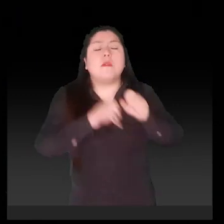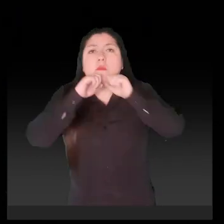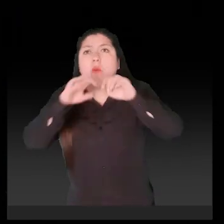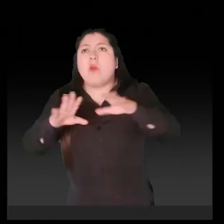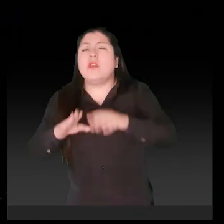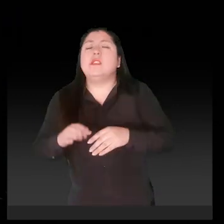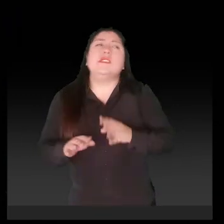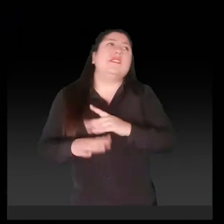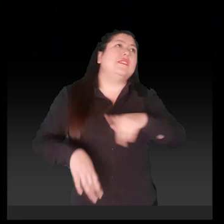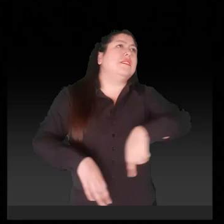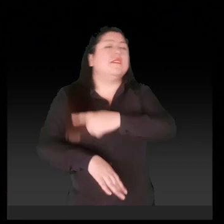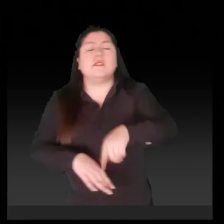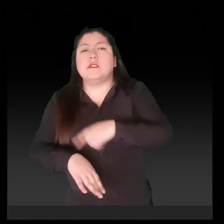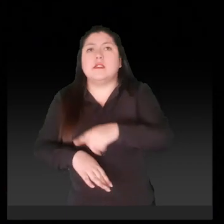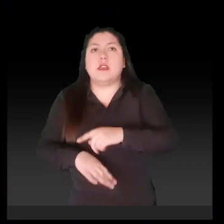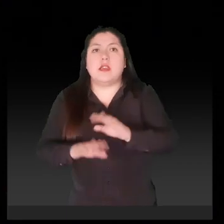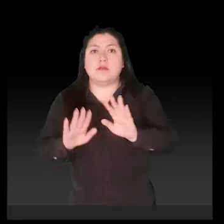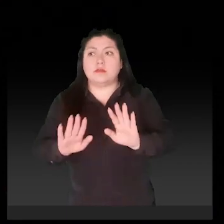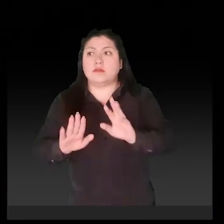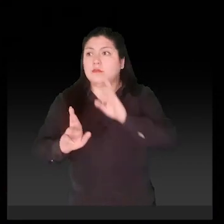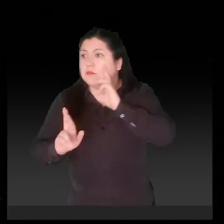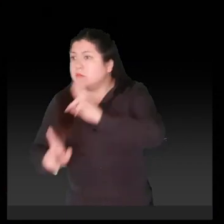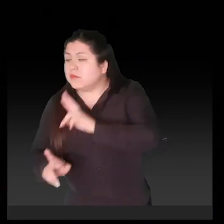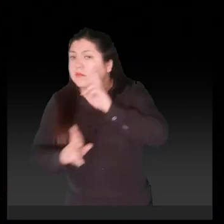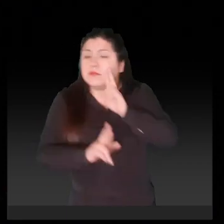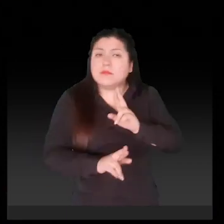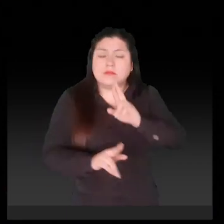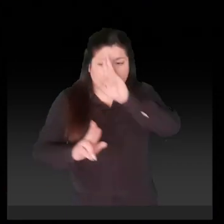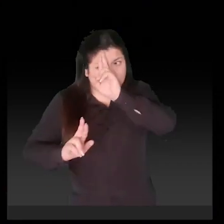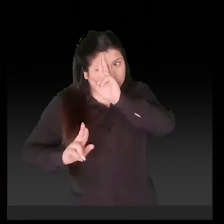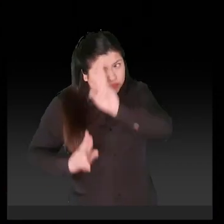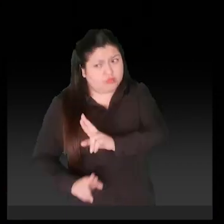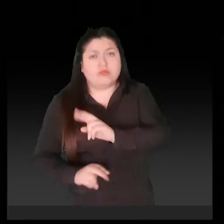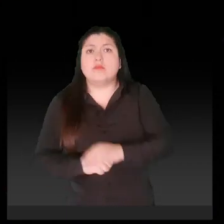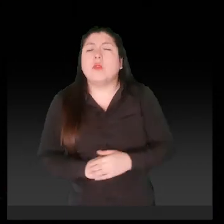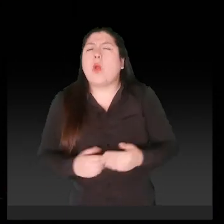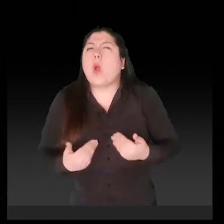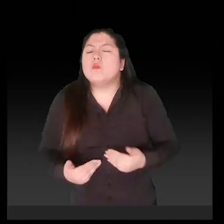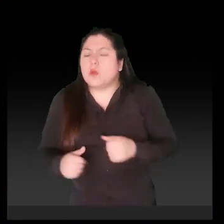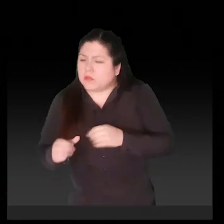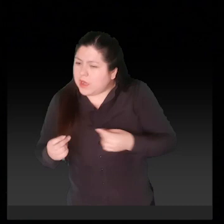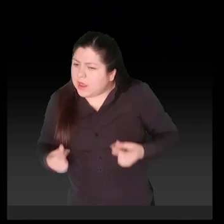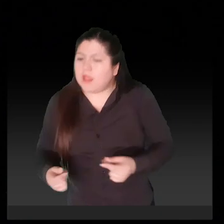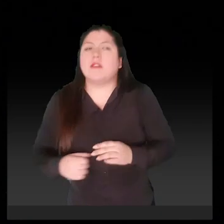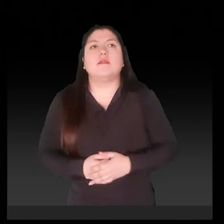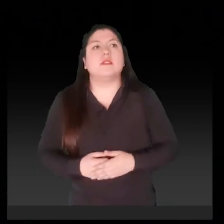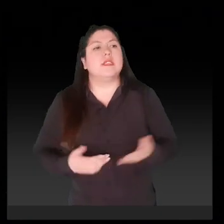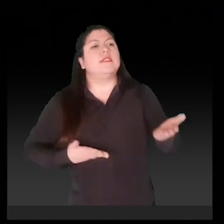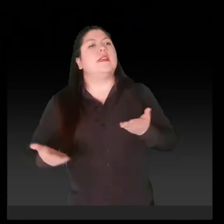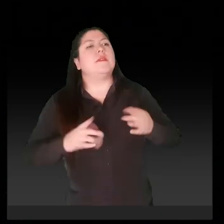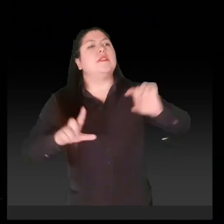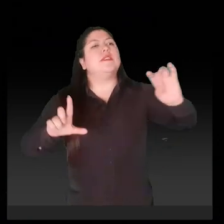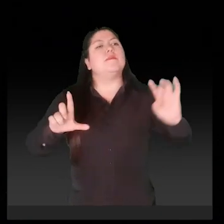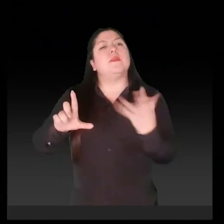que hacer cualquier trámite de alguna historia clínica, todo eso va a funcionar en haciendo interoperabilidad con los servicios digitales del